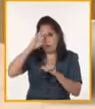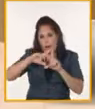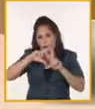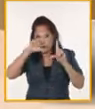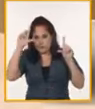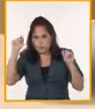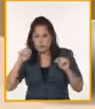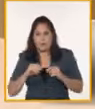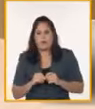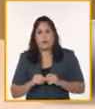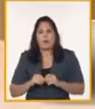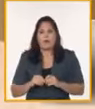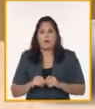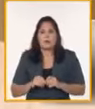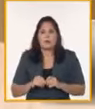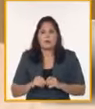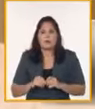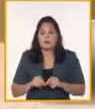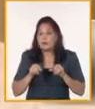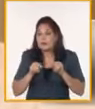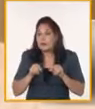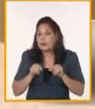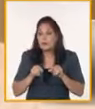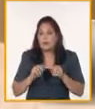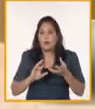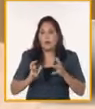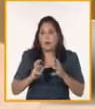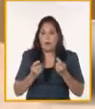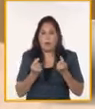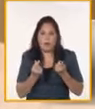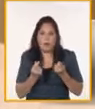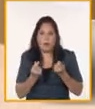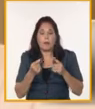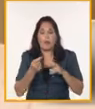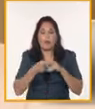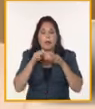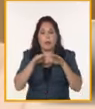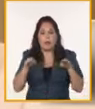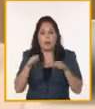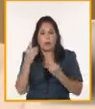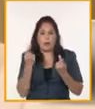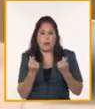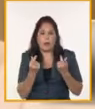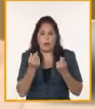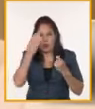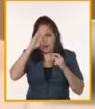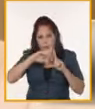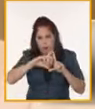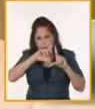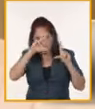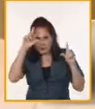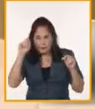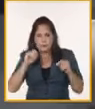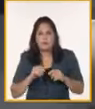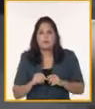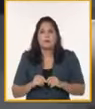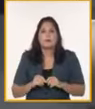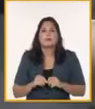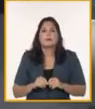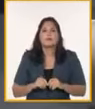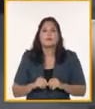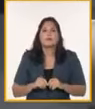es simplement como parte también de la estrategia de estabilización económica del país y de los actores no